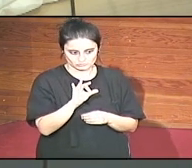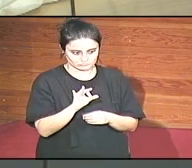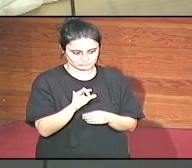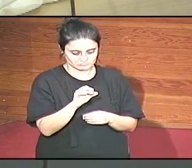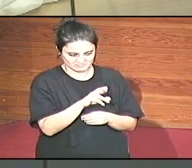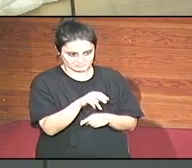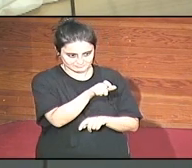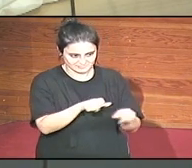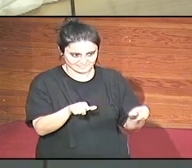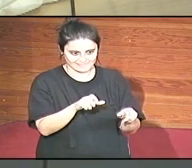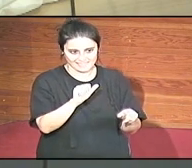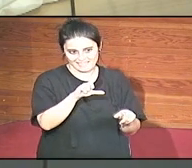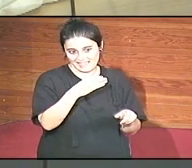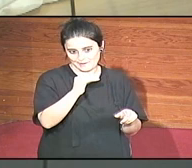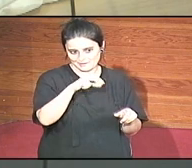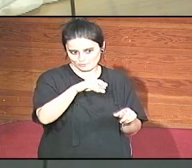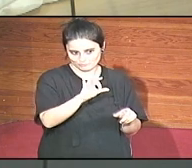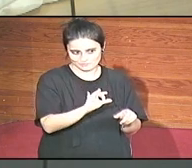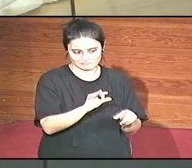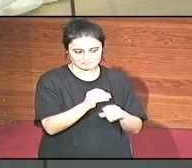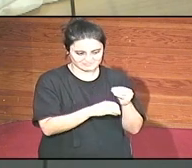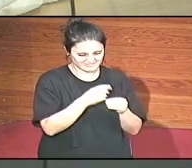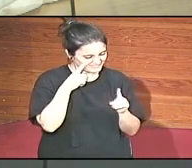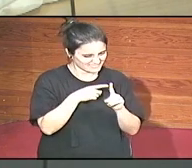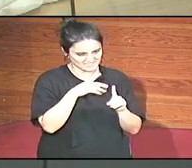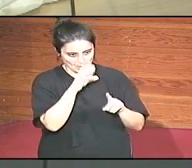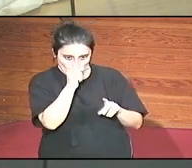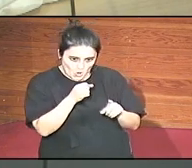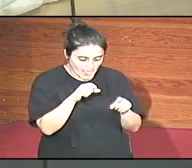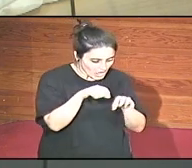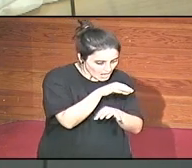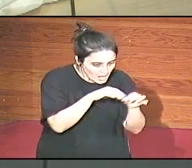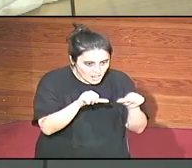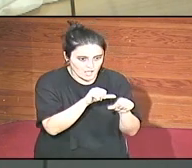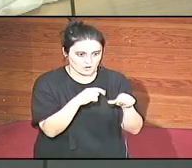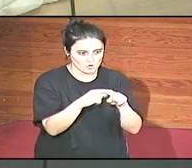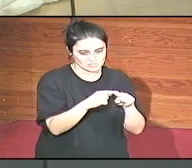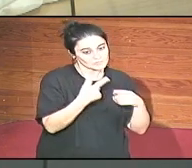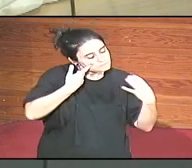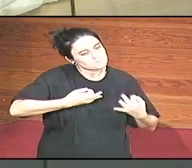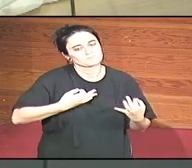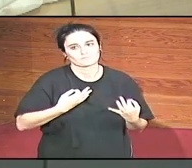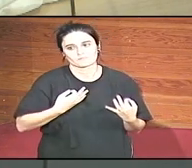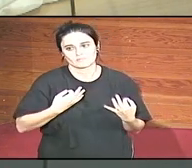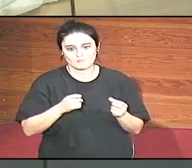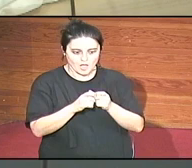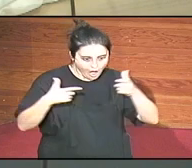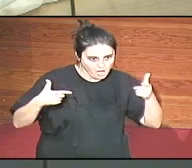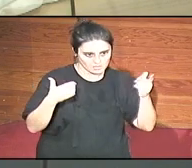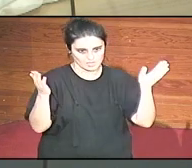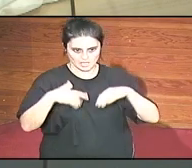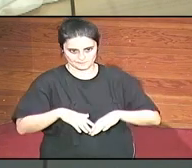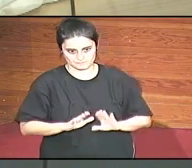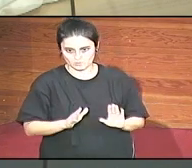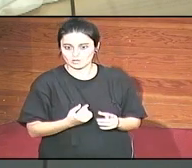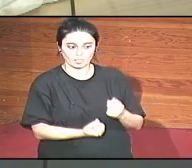la brujería y demás pero no están no están presente en la vida de la gente pero creo que es importante que aunque